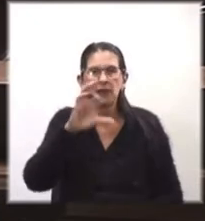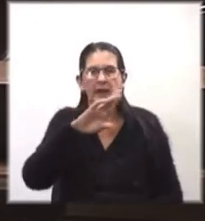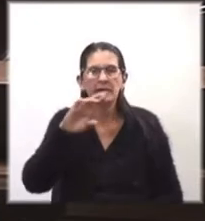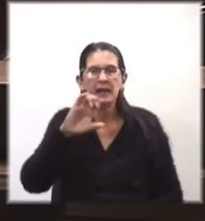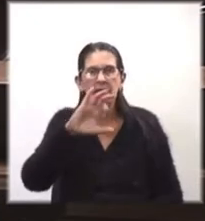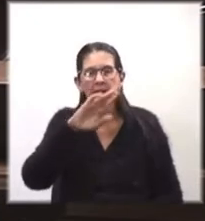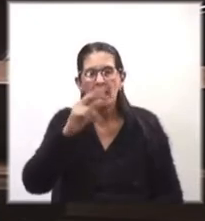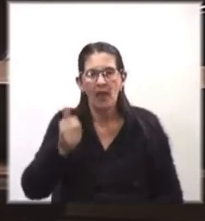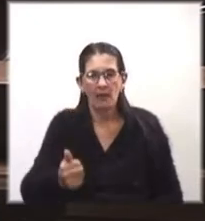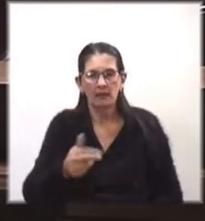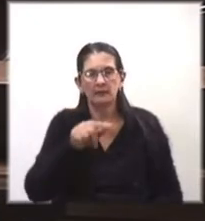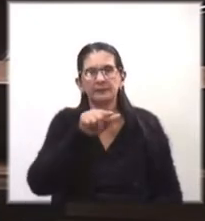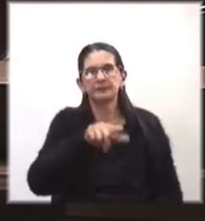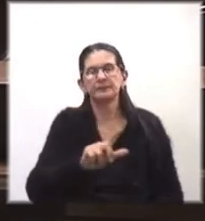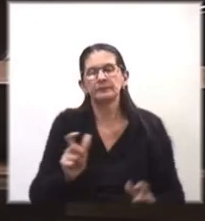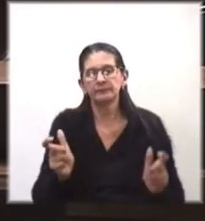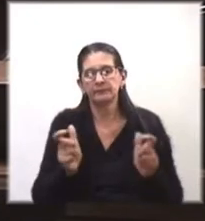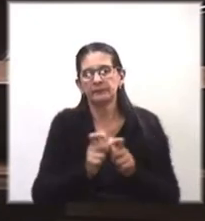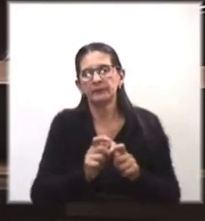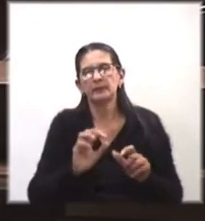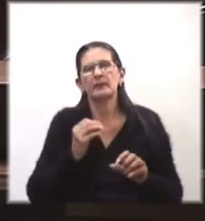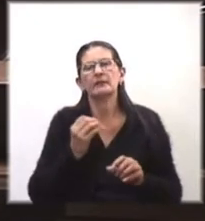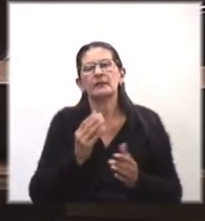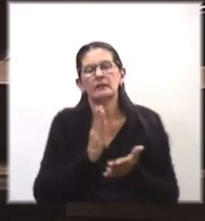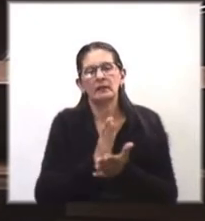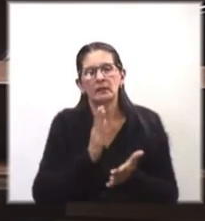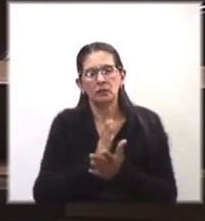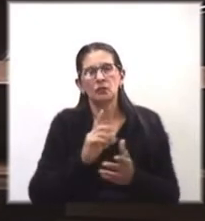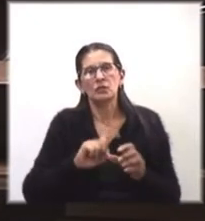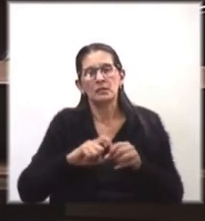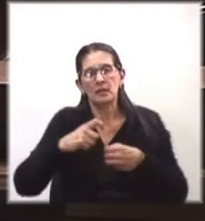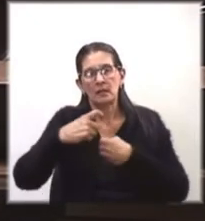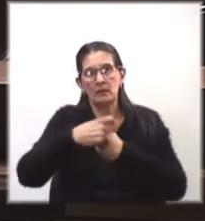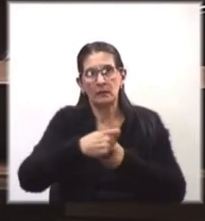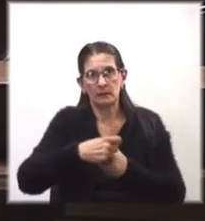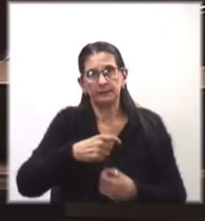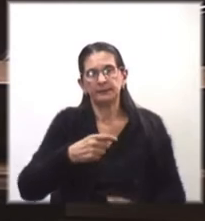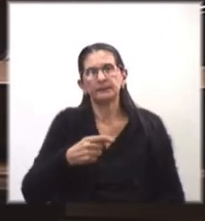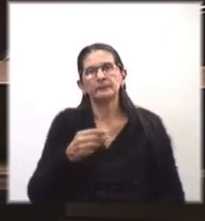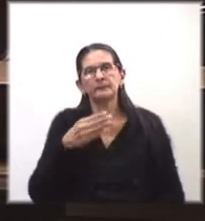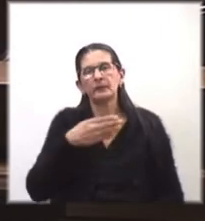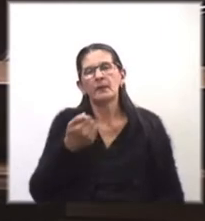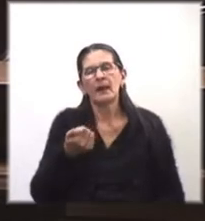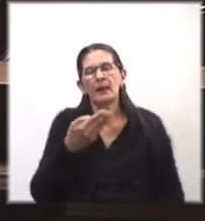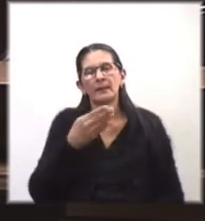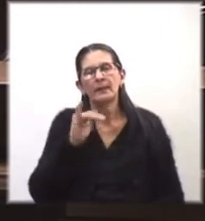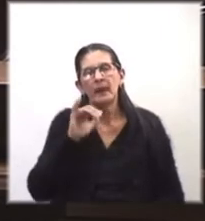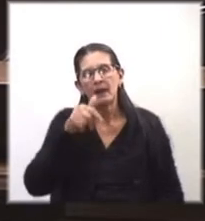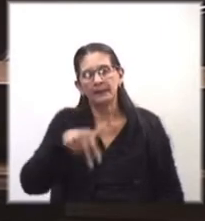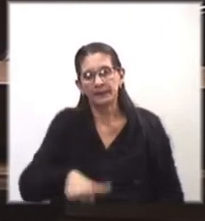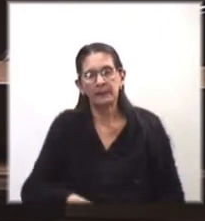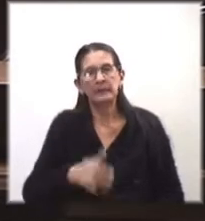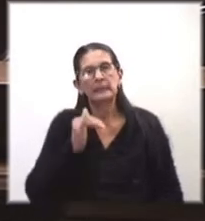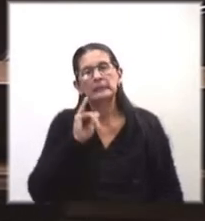compañeros. La Comisión Nacional de Derechos Sindicales, andaba Bayán por ahí, que viene de esa vertiente. O sea, todo eso